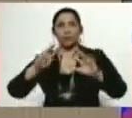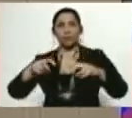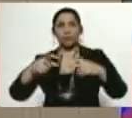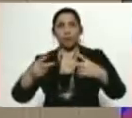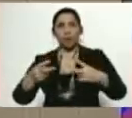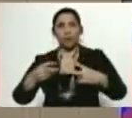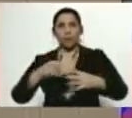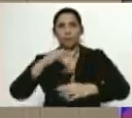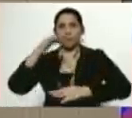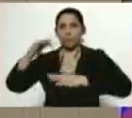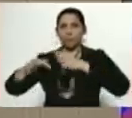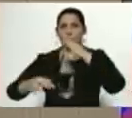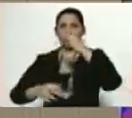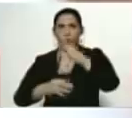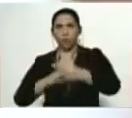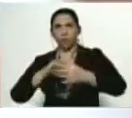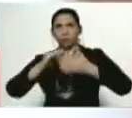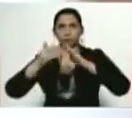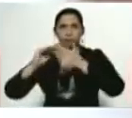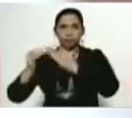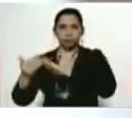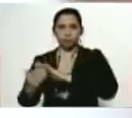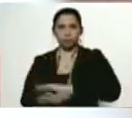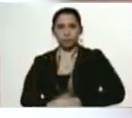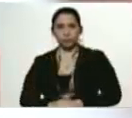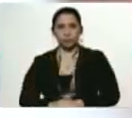6 nuevos casos de infección por COVID-19,